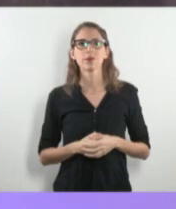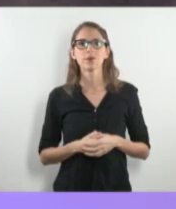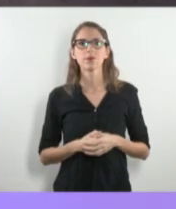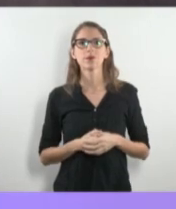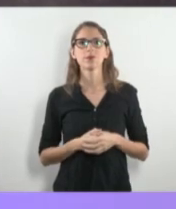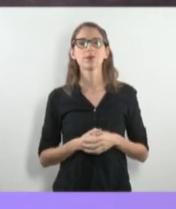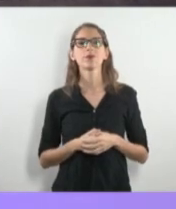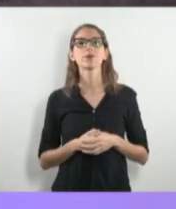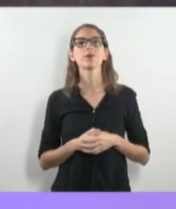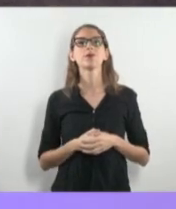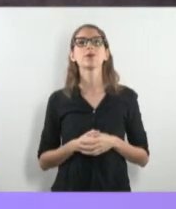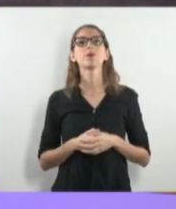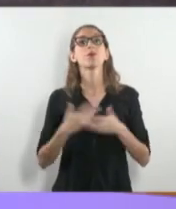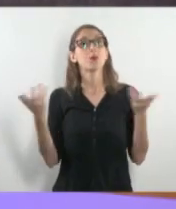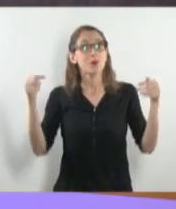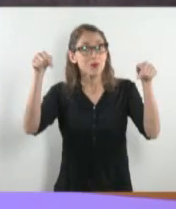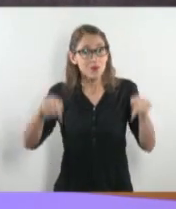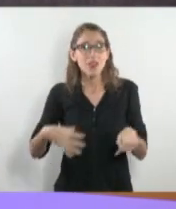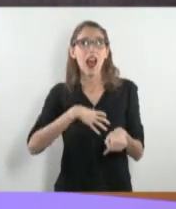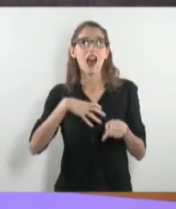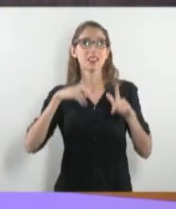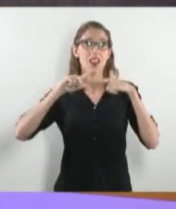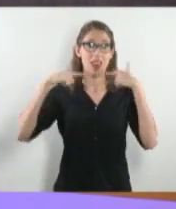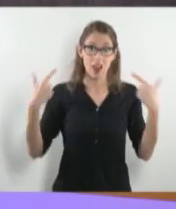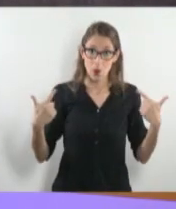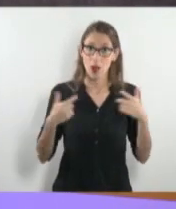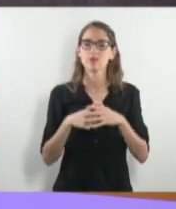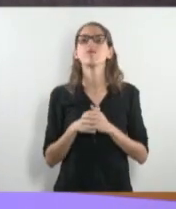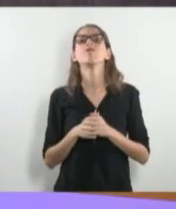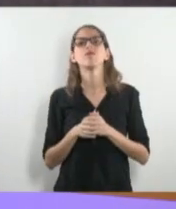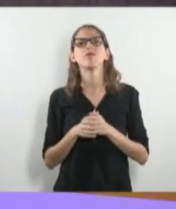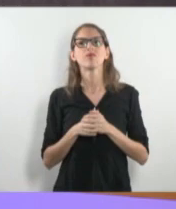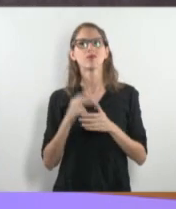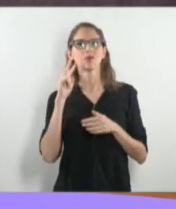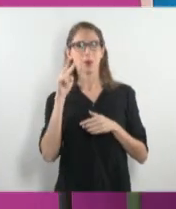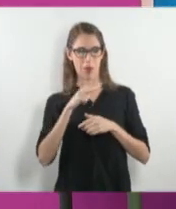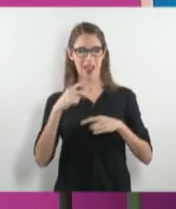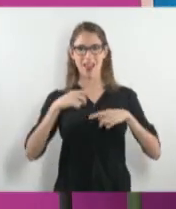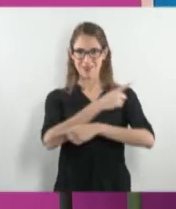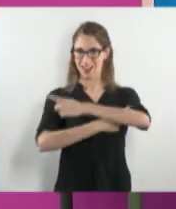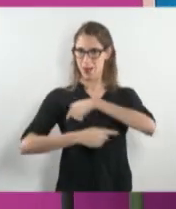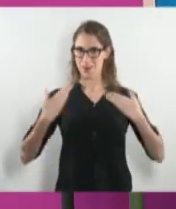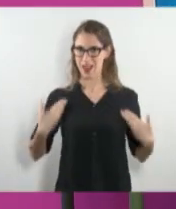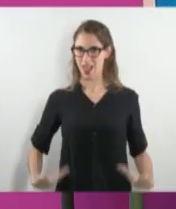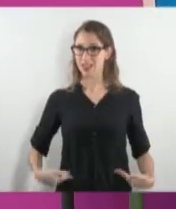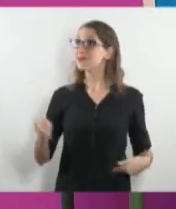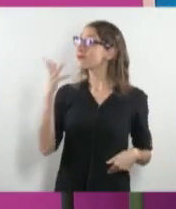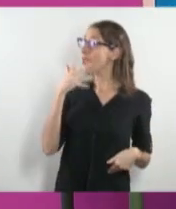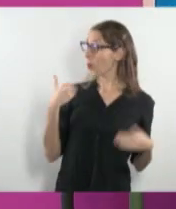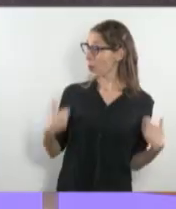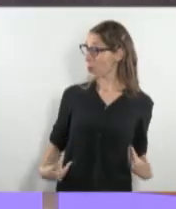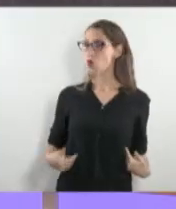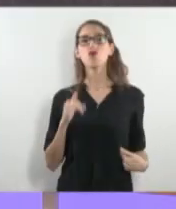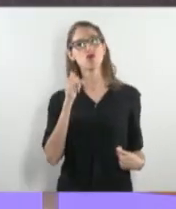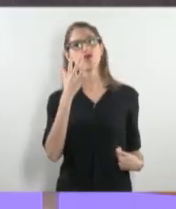Aquí estamos, clase de lengua y literatura. Ahí estoy viendo mi remera. Hola, Mariel. ¿Cómo estás, Darío? ¿Te gusta mi remera? Me gusta